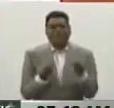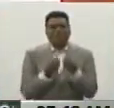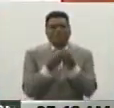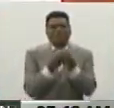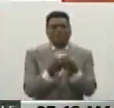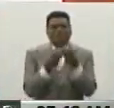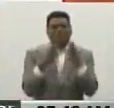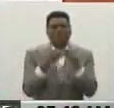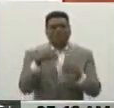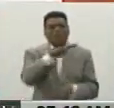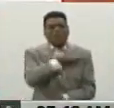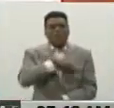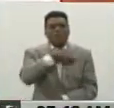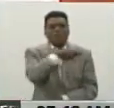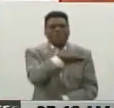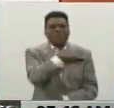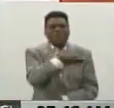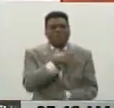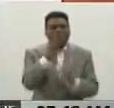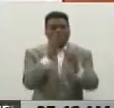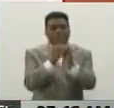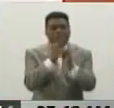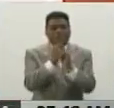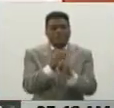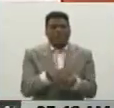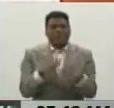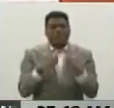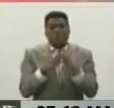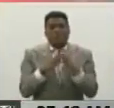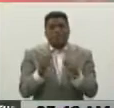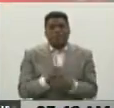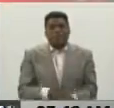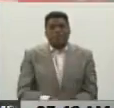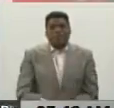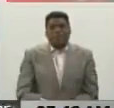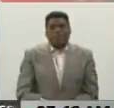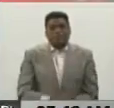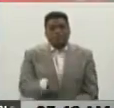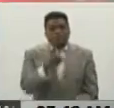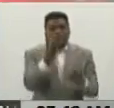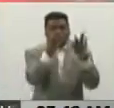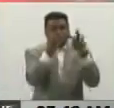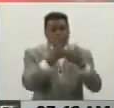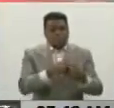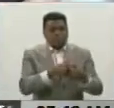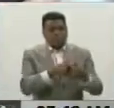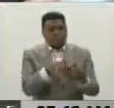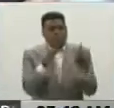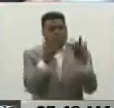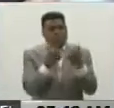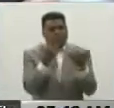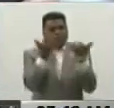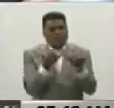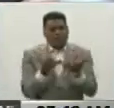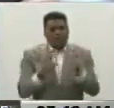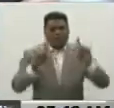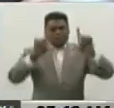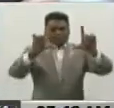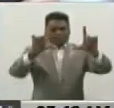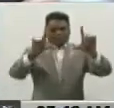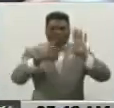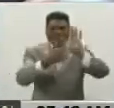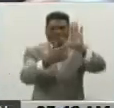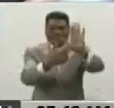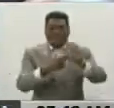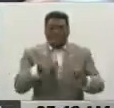Seguimos contigo, Camilo, además para ofrecer datos interesantes. Sí, aquí lo tenemos. Vamos a mostrarle, Camilo, me gustaría que nos lo explicabas fuera del aire y ahora en vivo tienes que explicárselo a todo el país, que